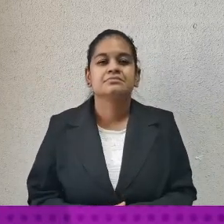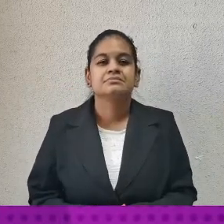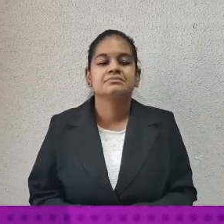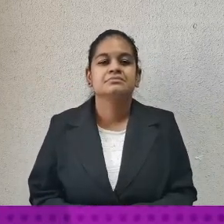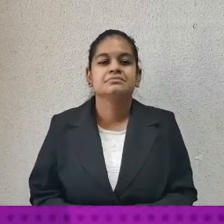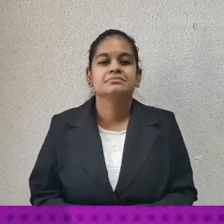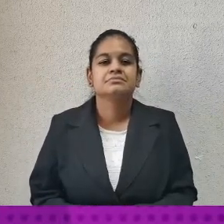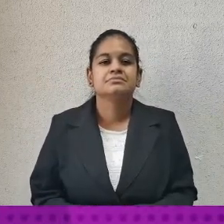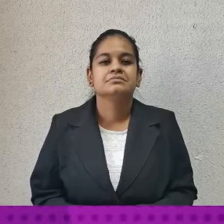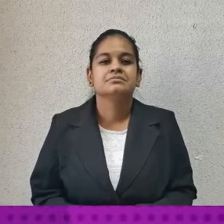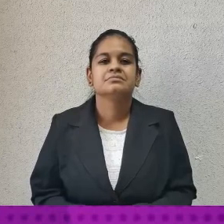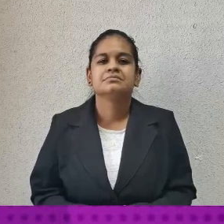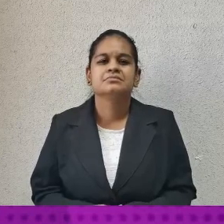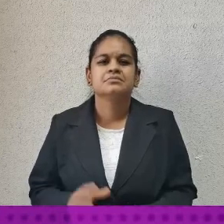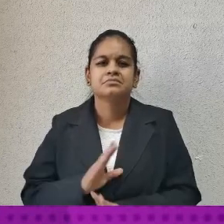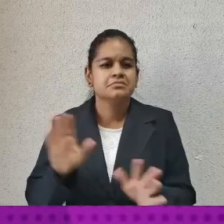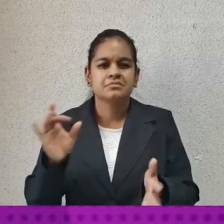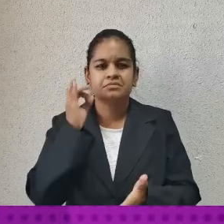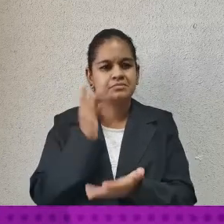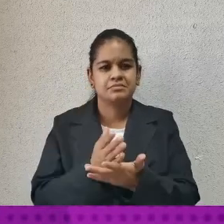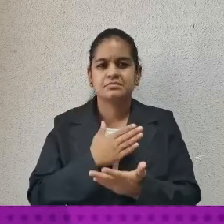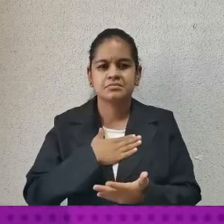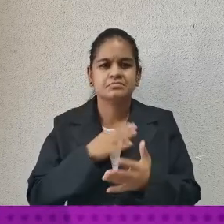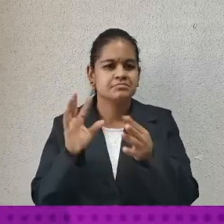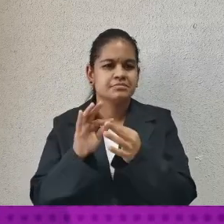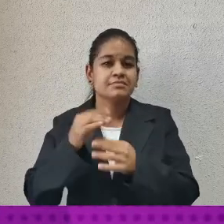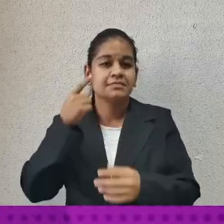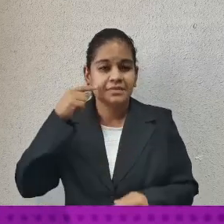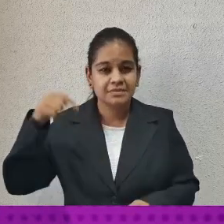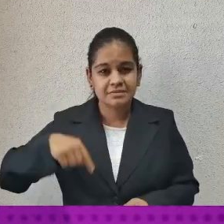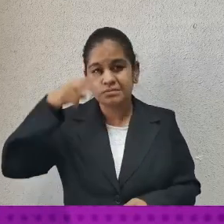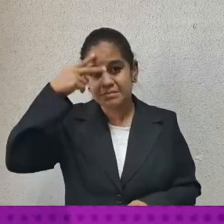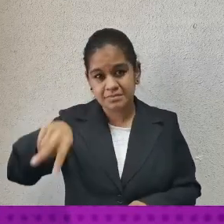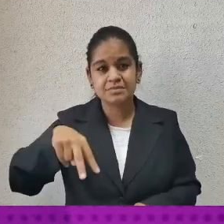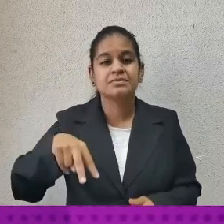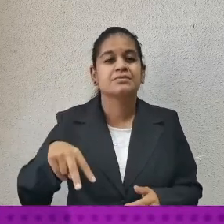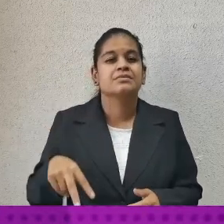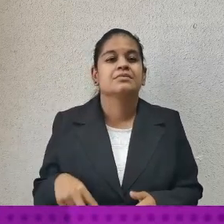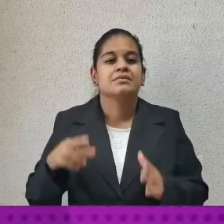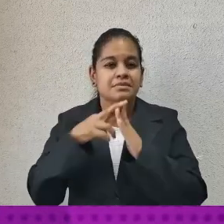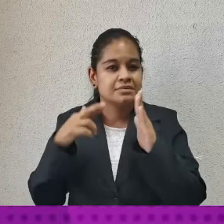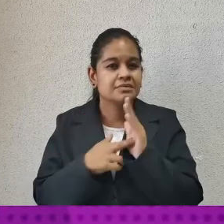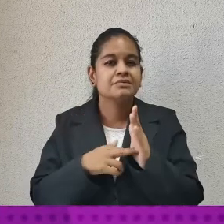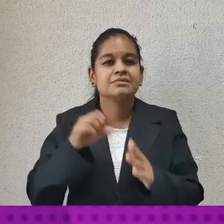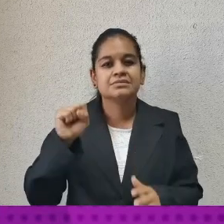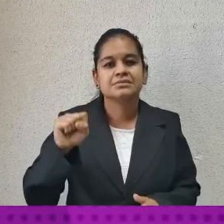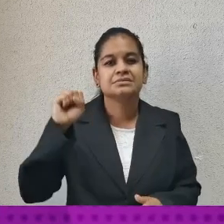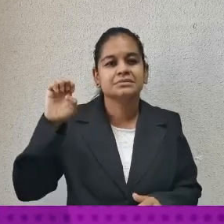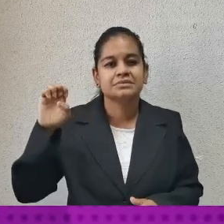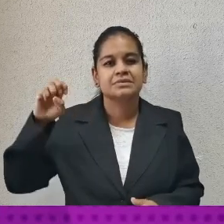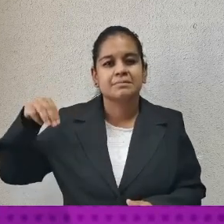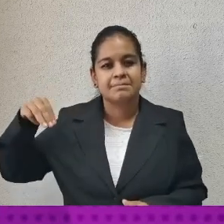Urna? Ya por último, solamente decirle a la ciudadanía que el sistema electoral mexicano es uno de los sistemas electorales más consolidados de